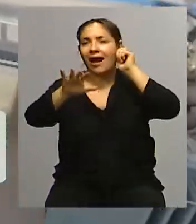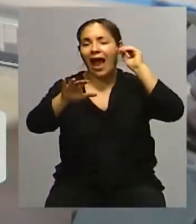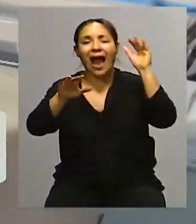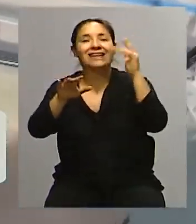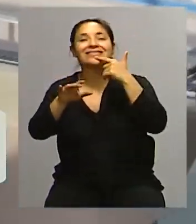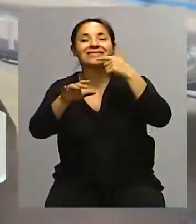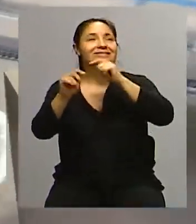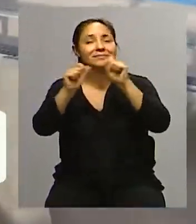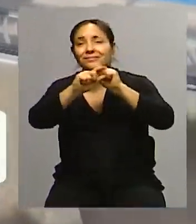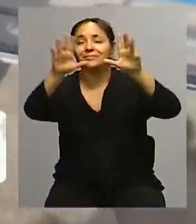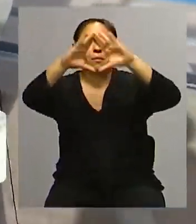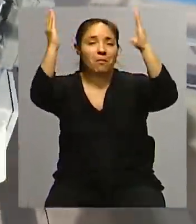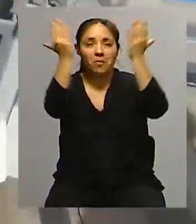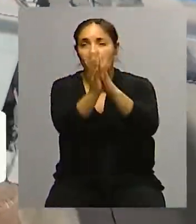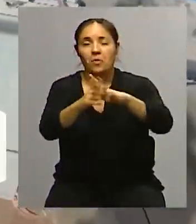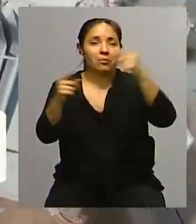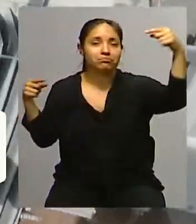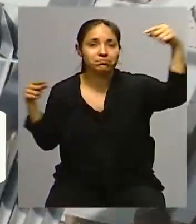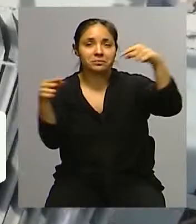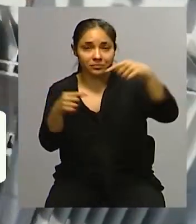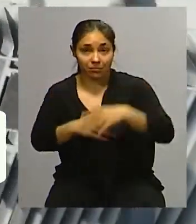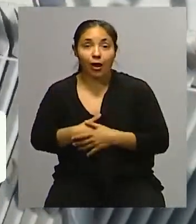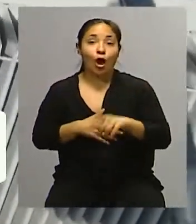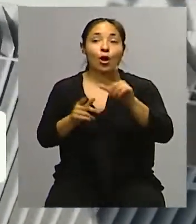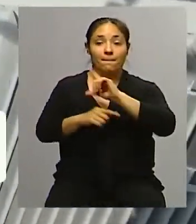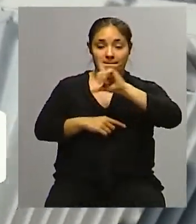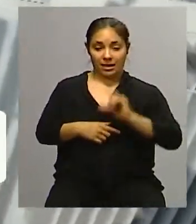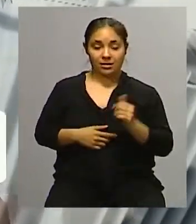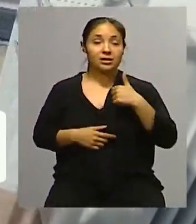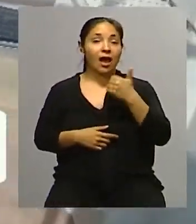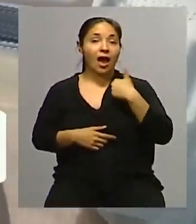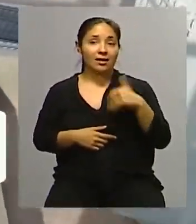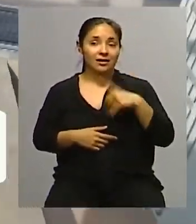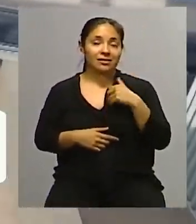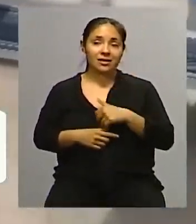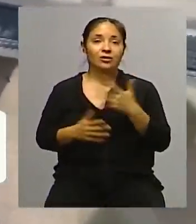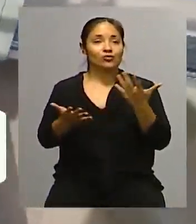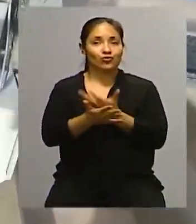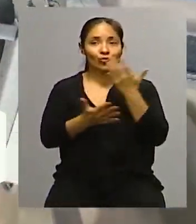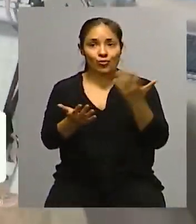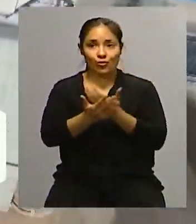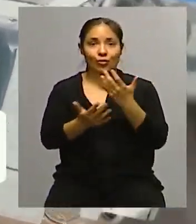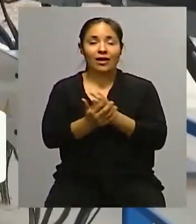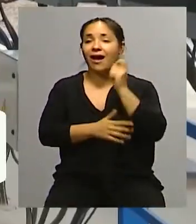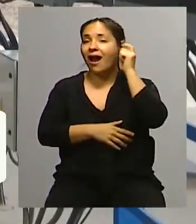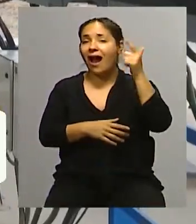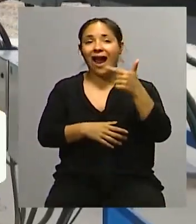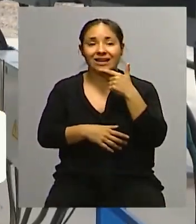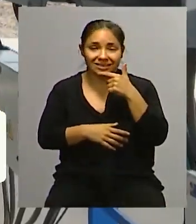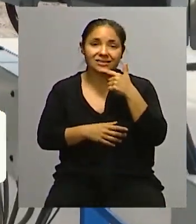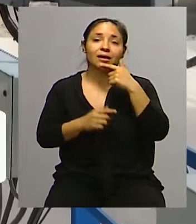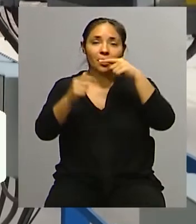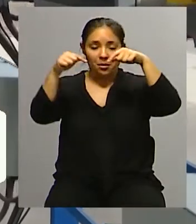lo que es generación de energía es el número 1, digamos, el que se lleva todos los laureles en cuanto a efectos a gases de efecto